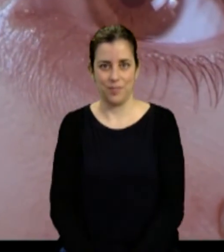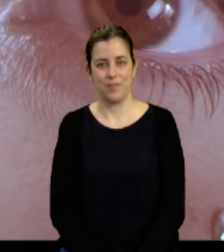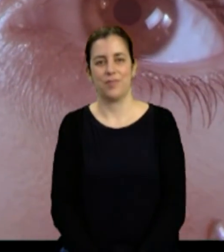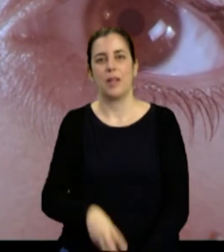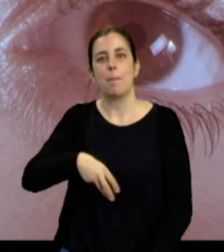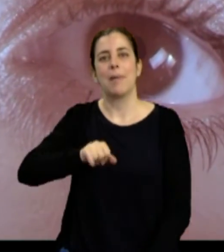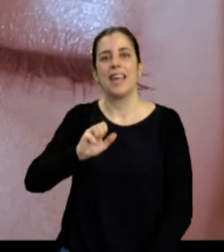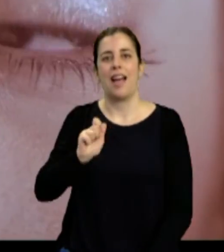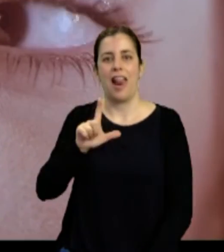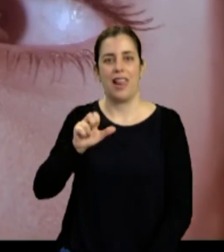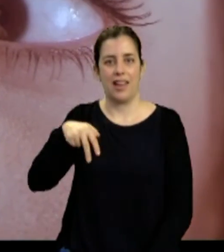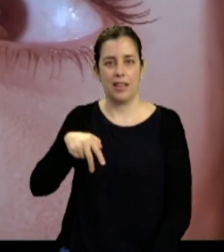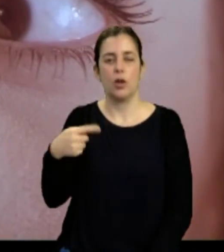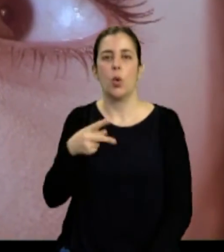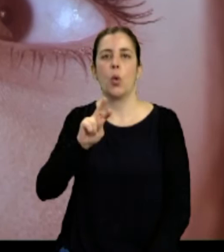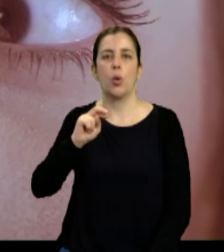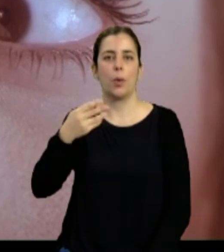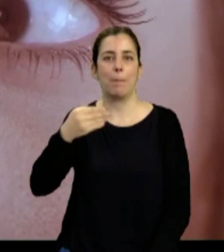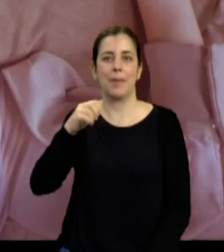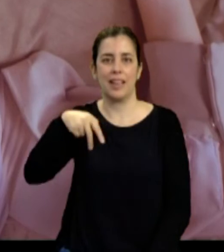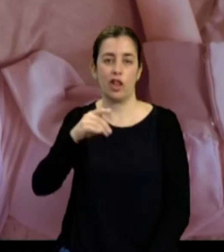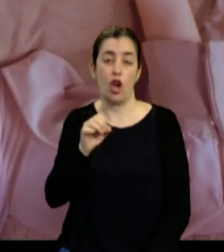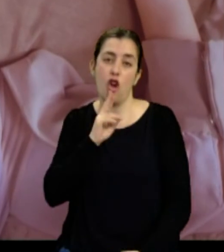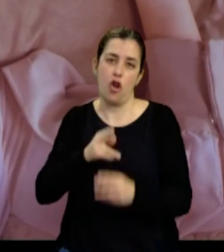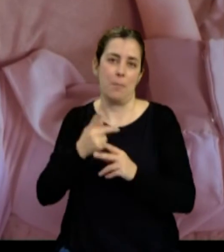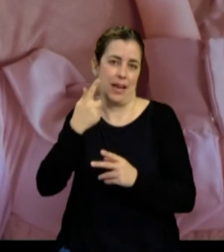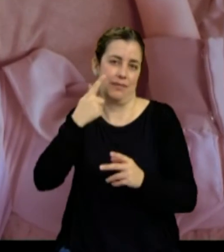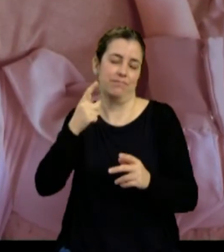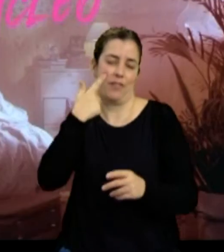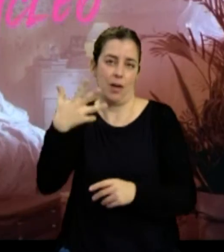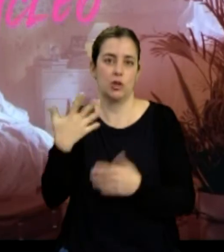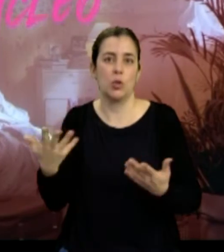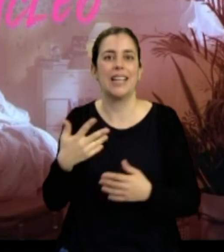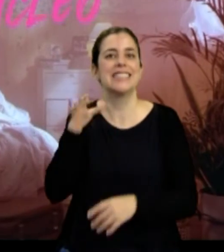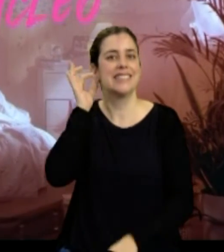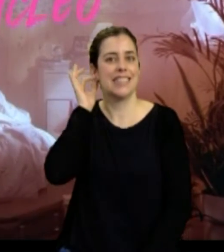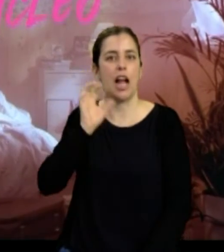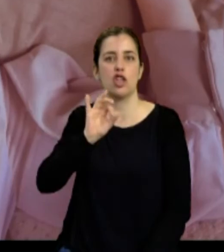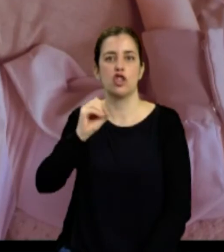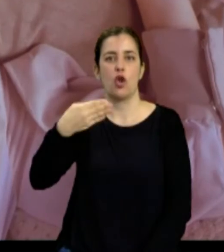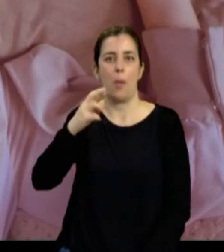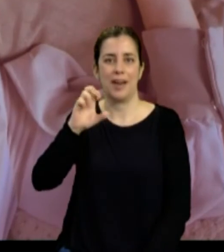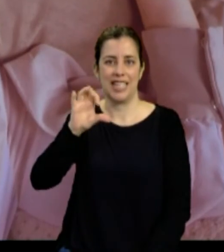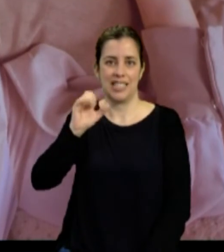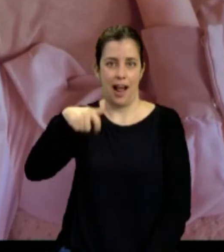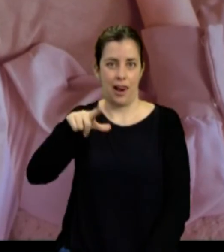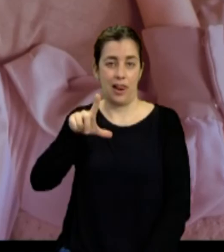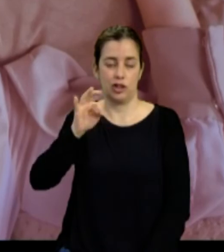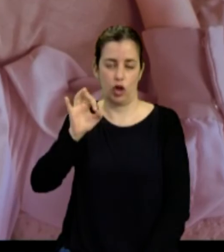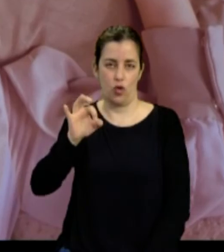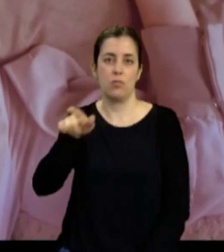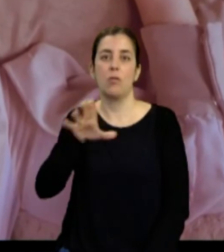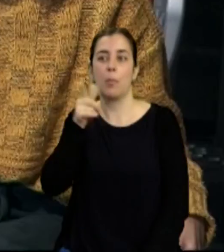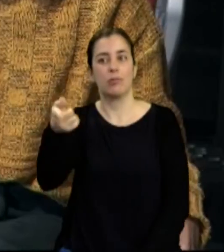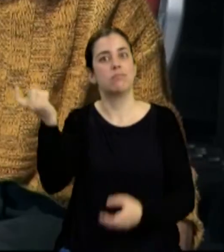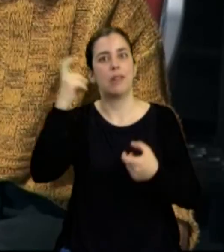Mayalen Gurbindo, más conocida como Chica Sobresalto, destaca en el mundo de la música y su popularidad se disparó con su participación en el programa